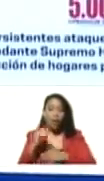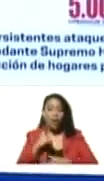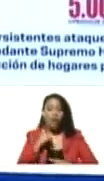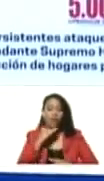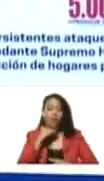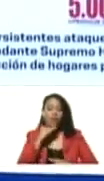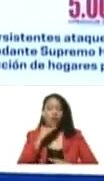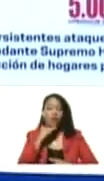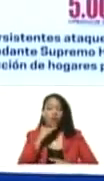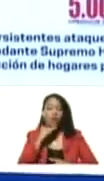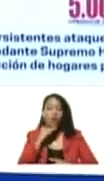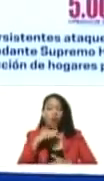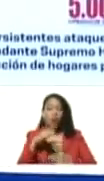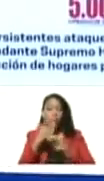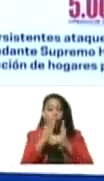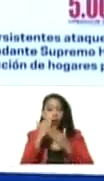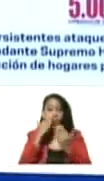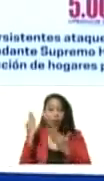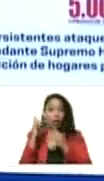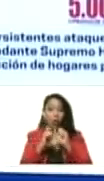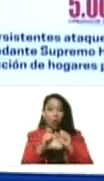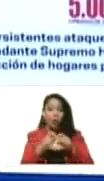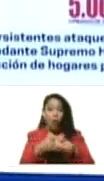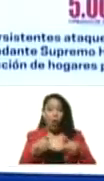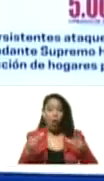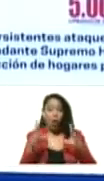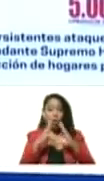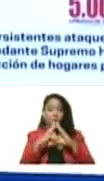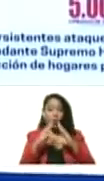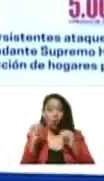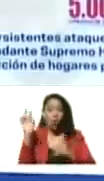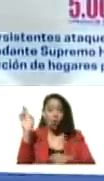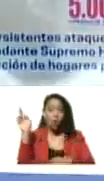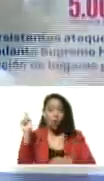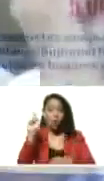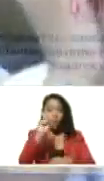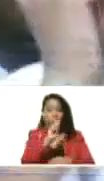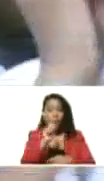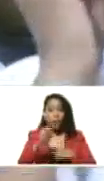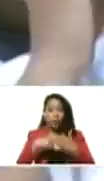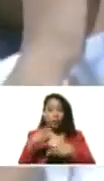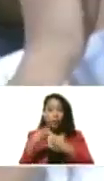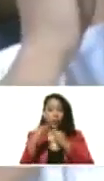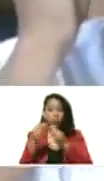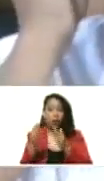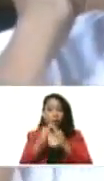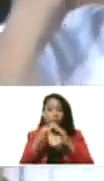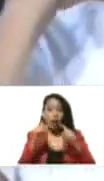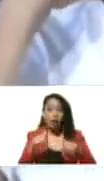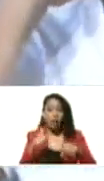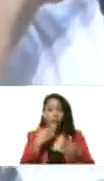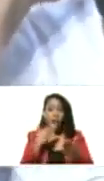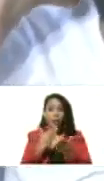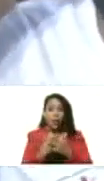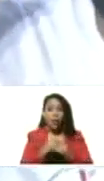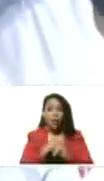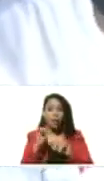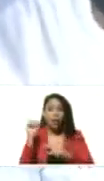su capacidad. Y como el urbanismo, usted ve, sigue creciendo todos los meses, la Revolución Bolivariana entrega viviendas acá, nos pidieron